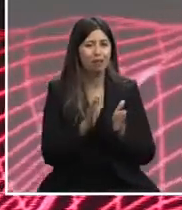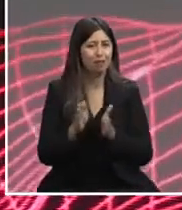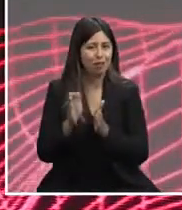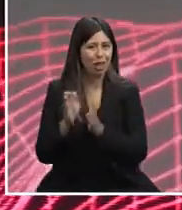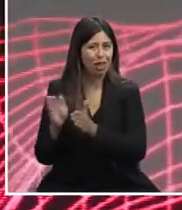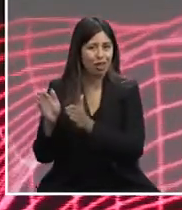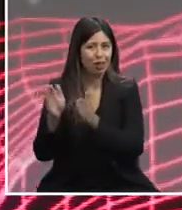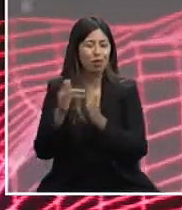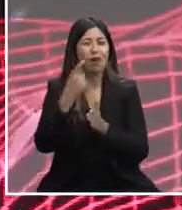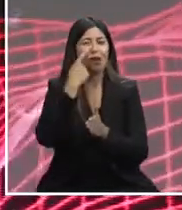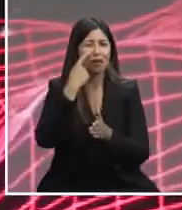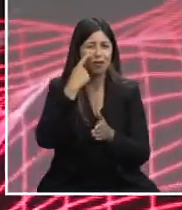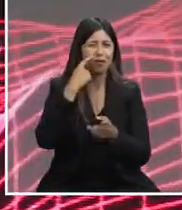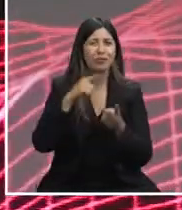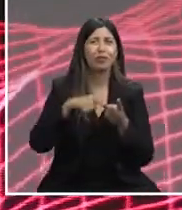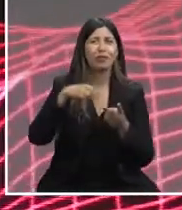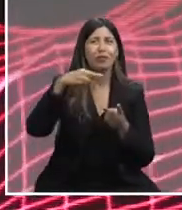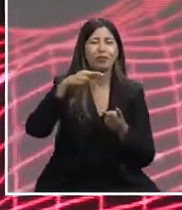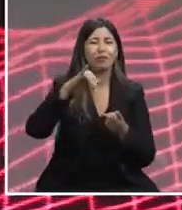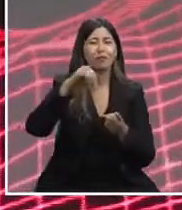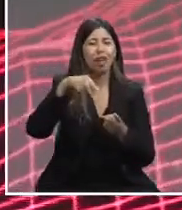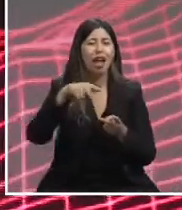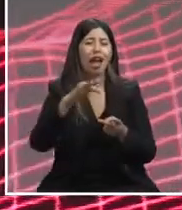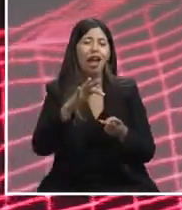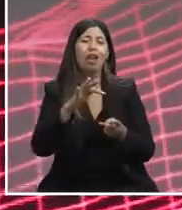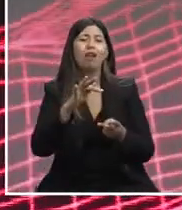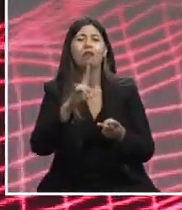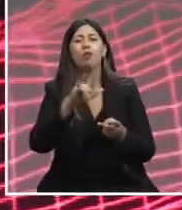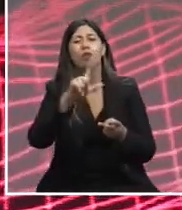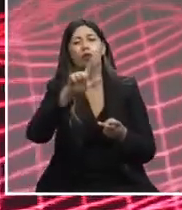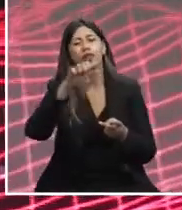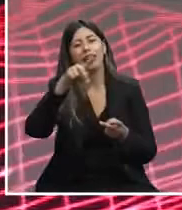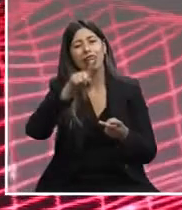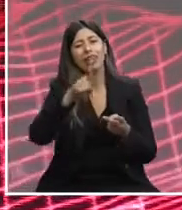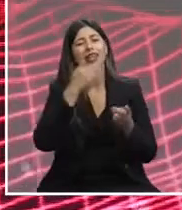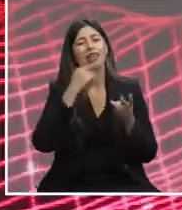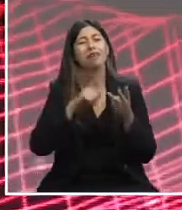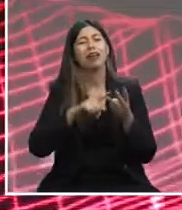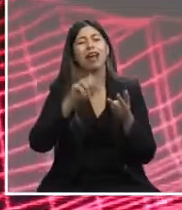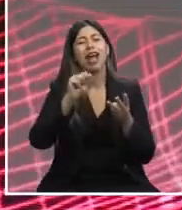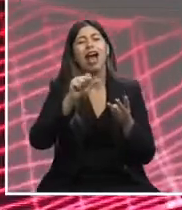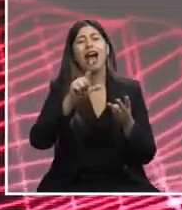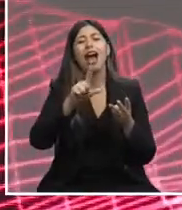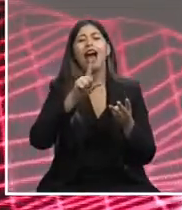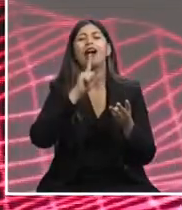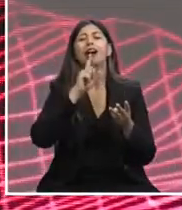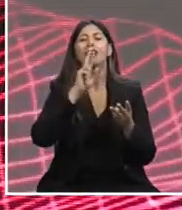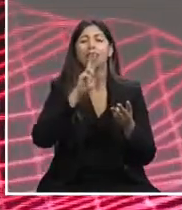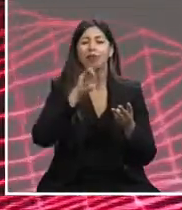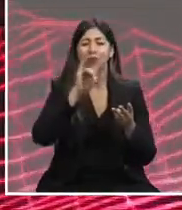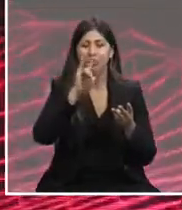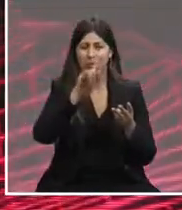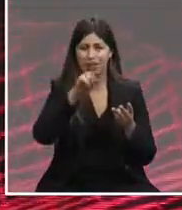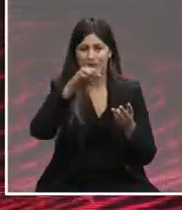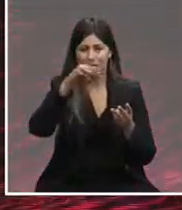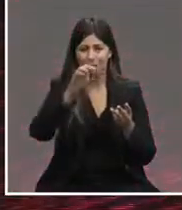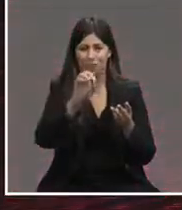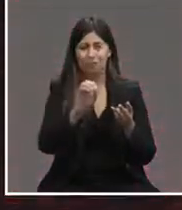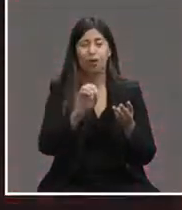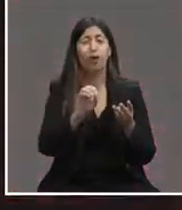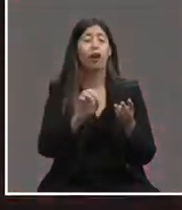al conocimiento, el mindfulness y el altruismo. Y vamos a seguir con nuestro